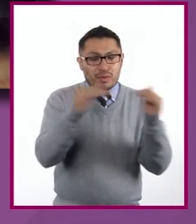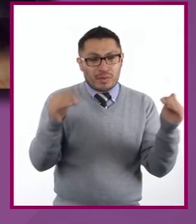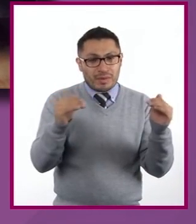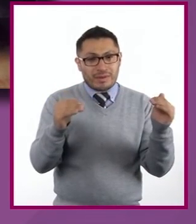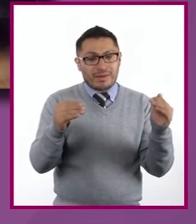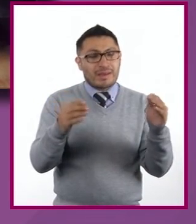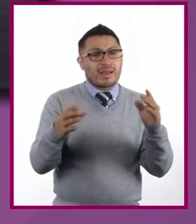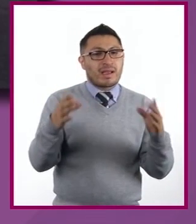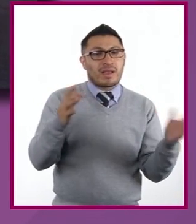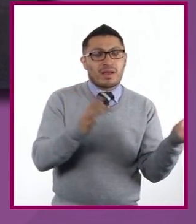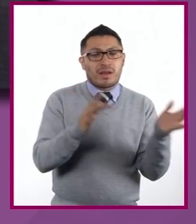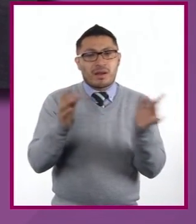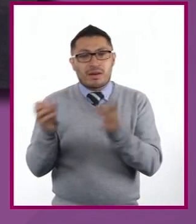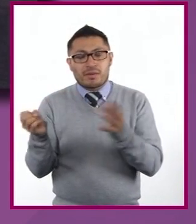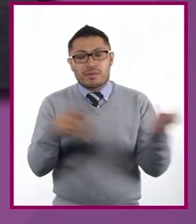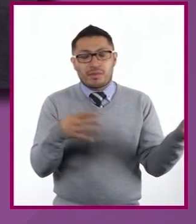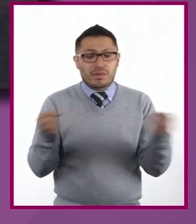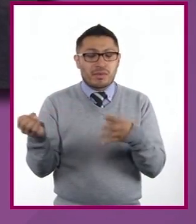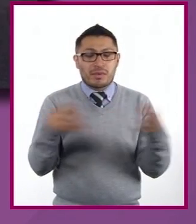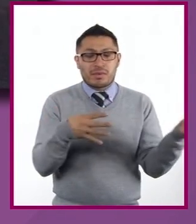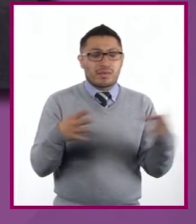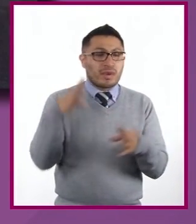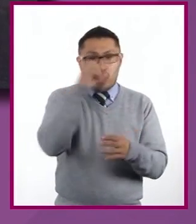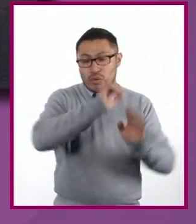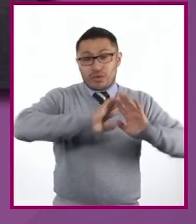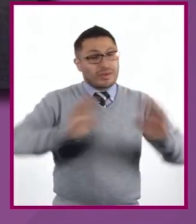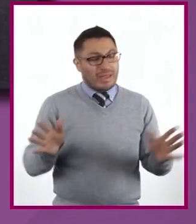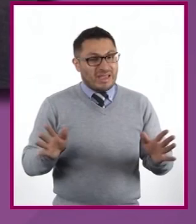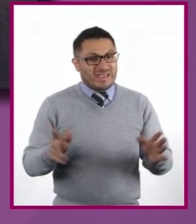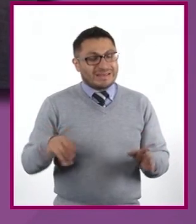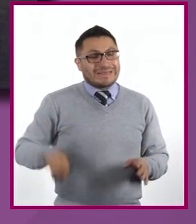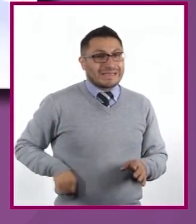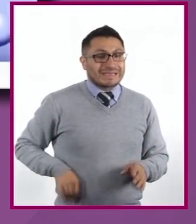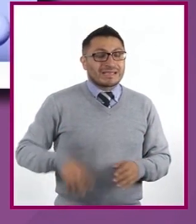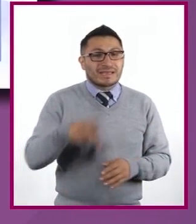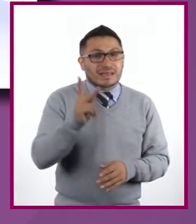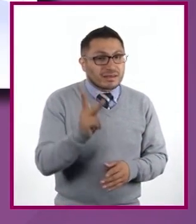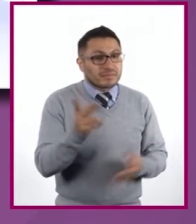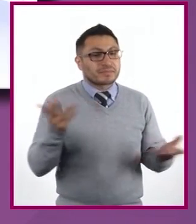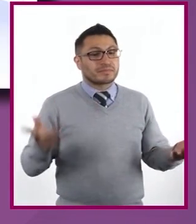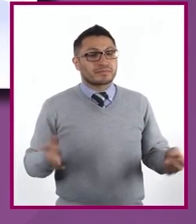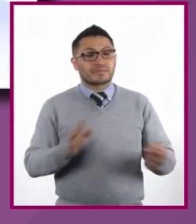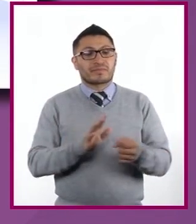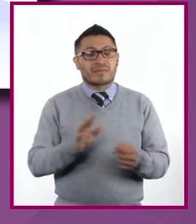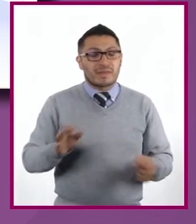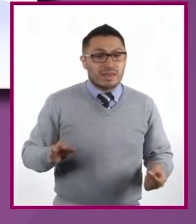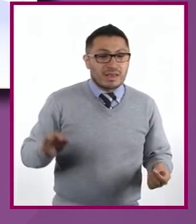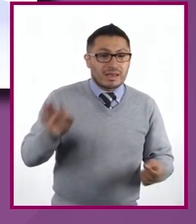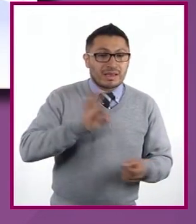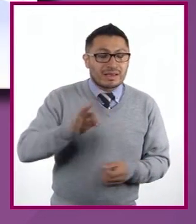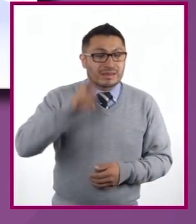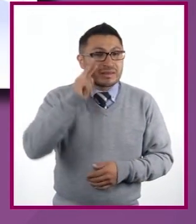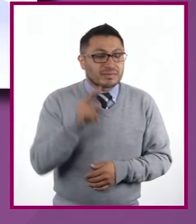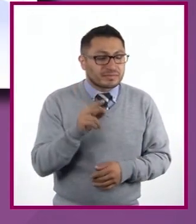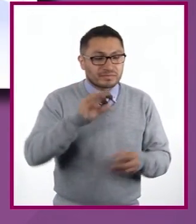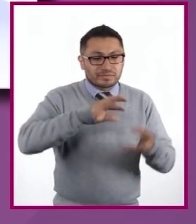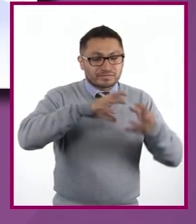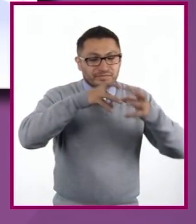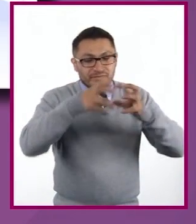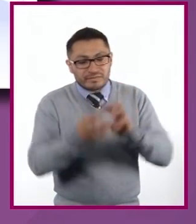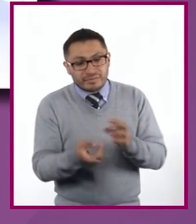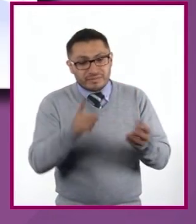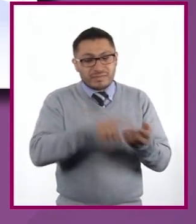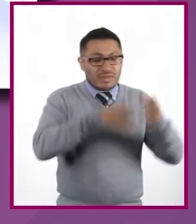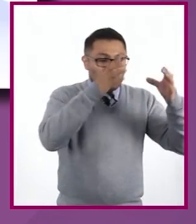flujo de calor. Interesante, ¿verdad? Pero esto no es todo. Si pudiéramos ver las partículas que forman